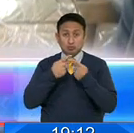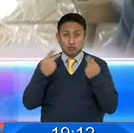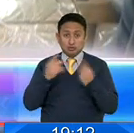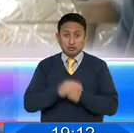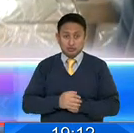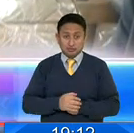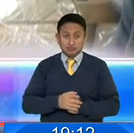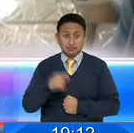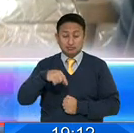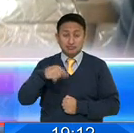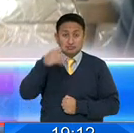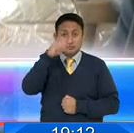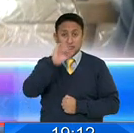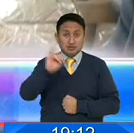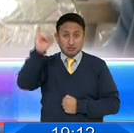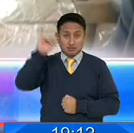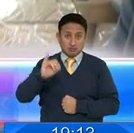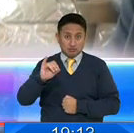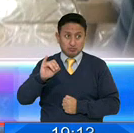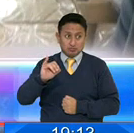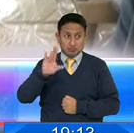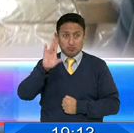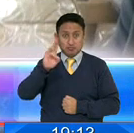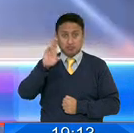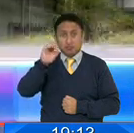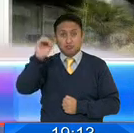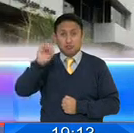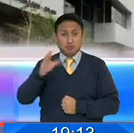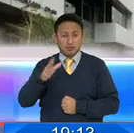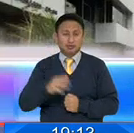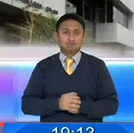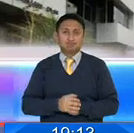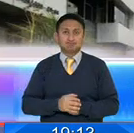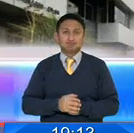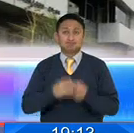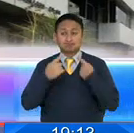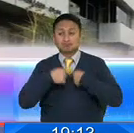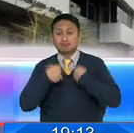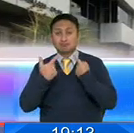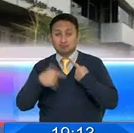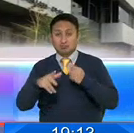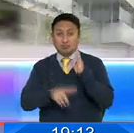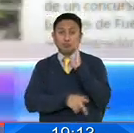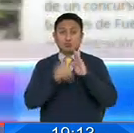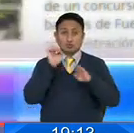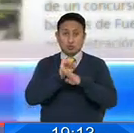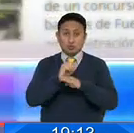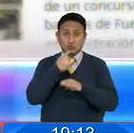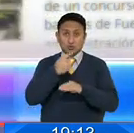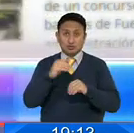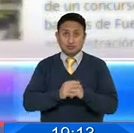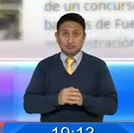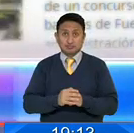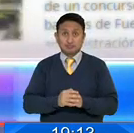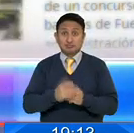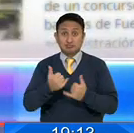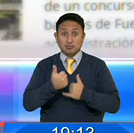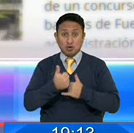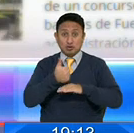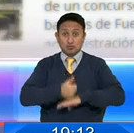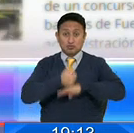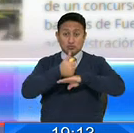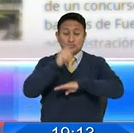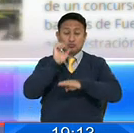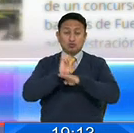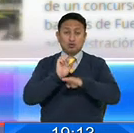interés que está cerca del 7%. El comunicado de prensa de Petroecuador confirma que desde el actual mandato, el Ecuador ha